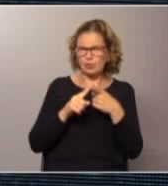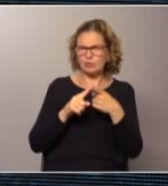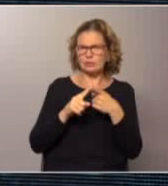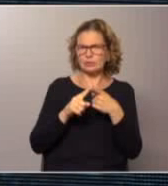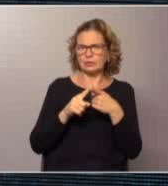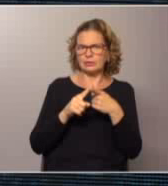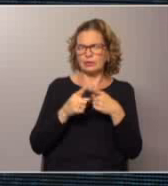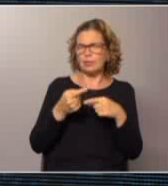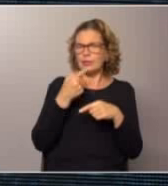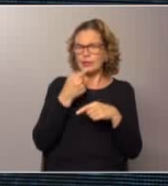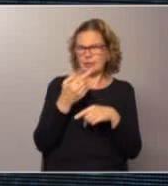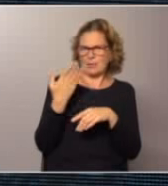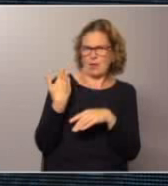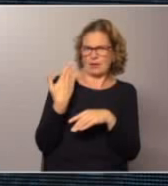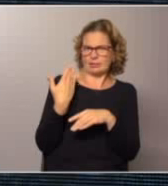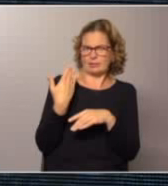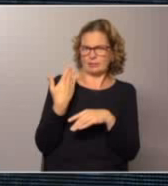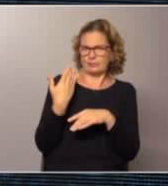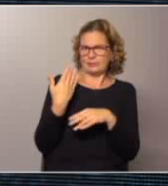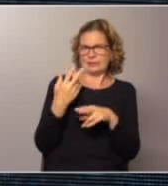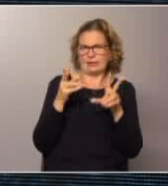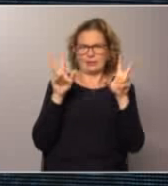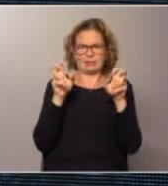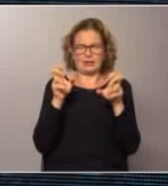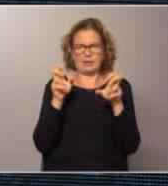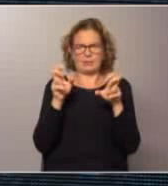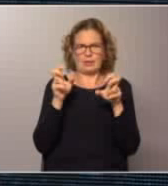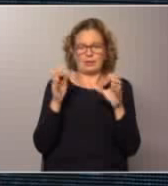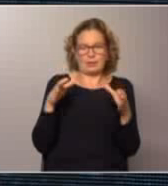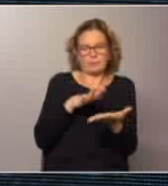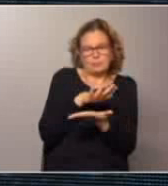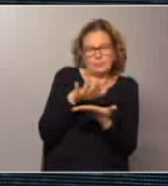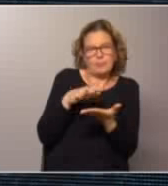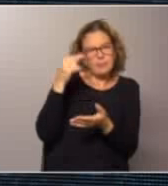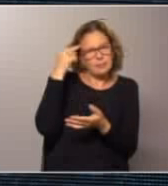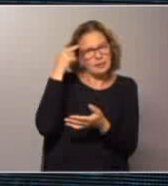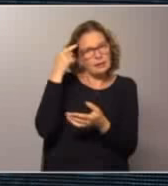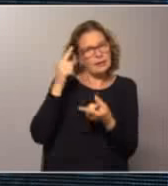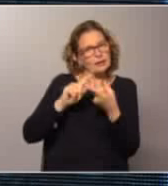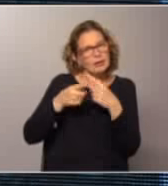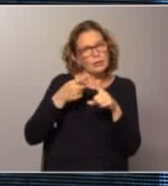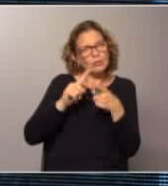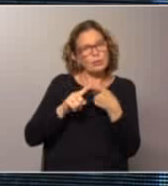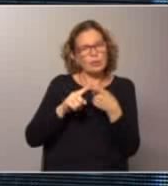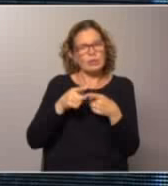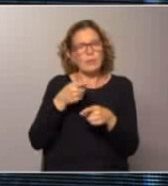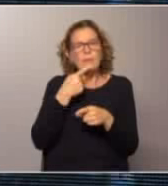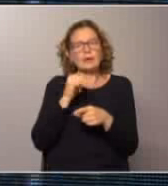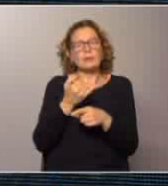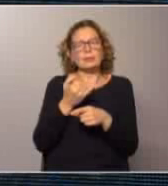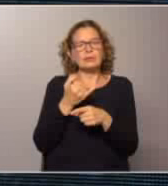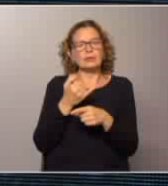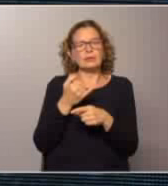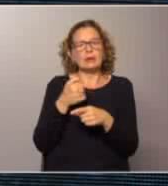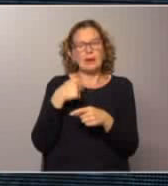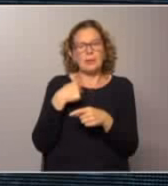como decíamos antes en términos de contexto también en pensar que esta discusión es que hay que hay que verla en el términos de